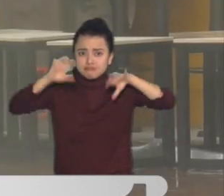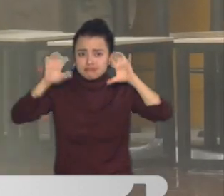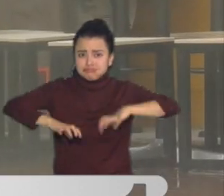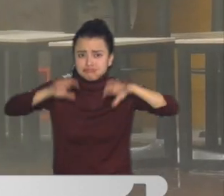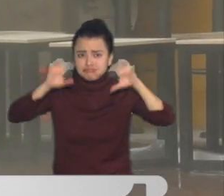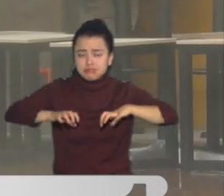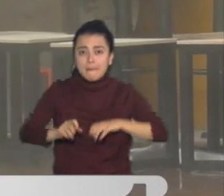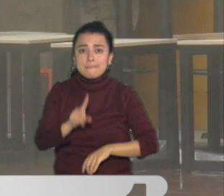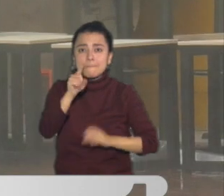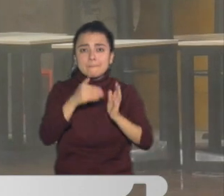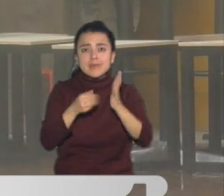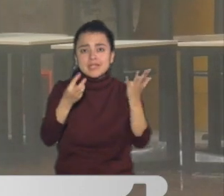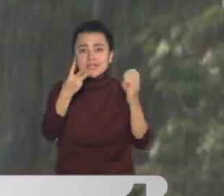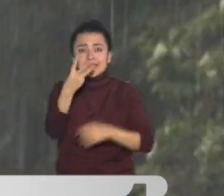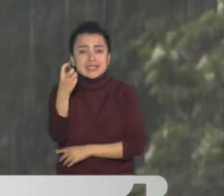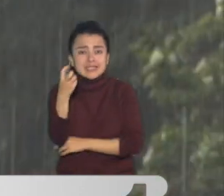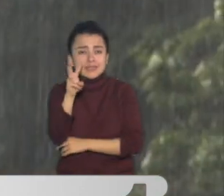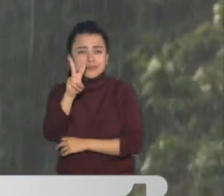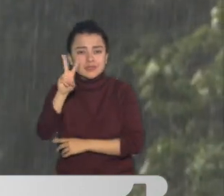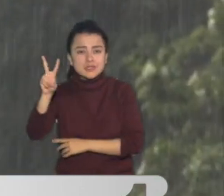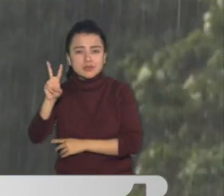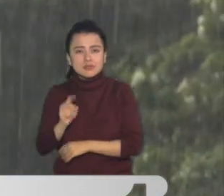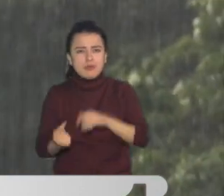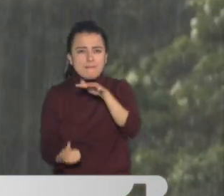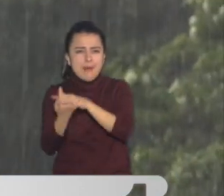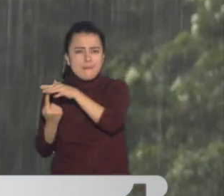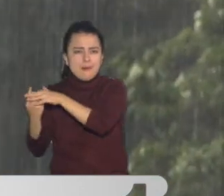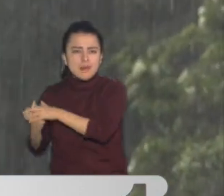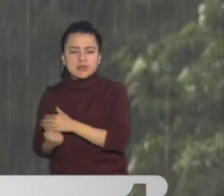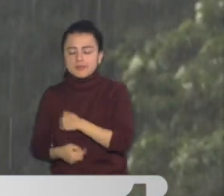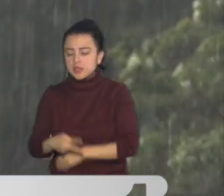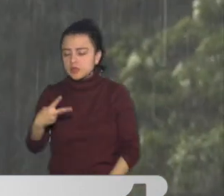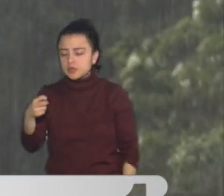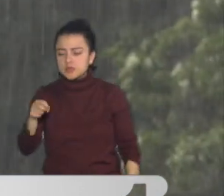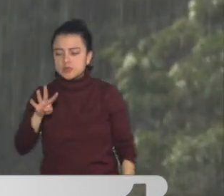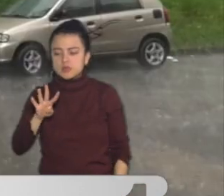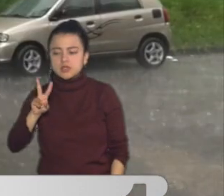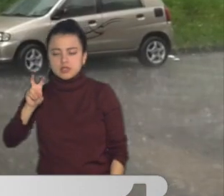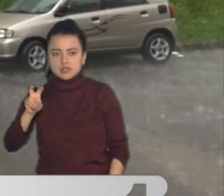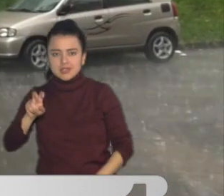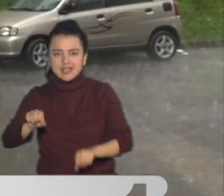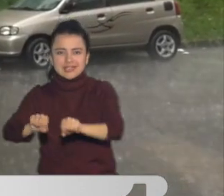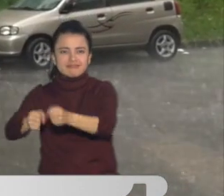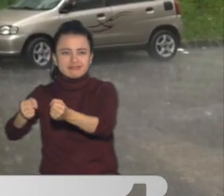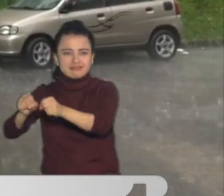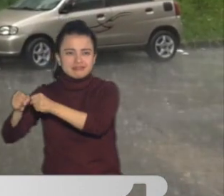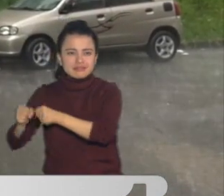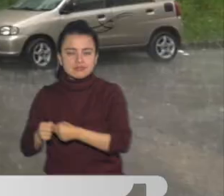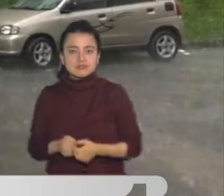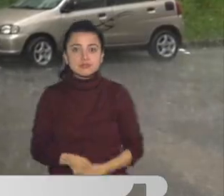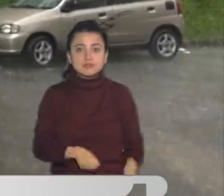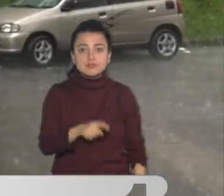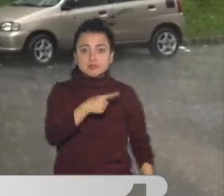reportan 1.322 afectaciones al arbolado, 247 a redes de servicio,